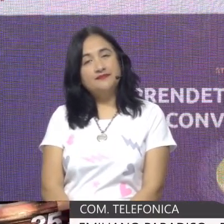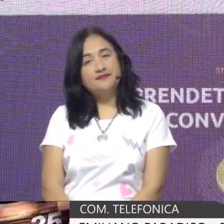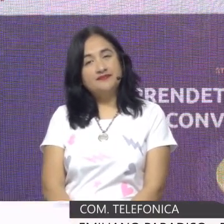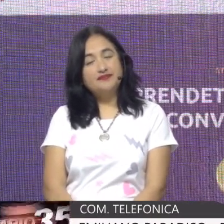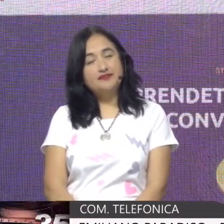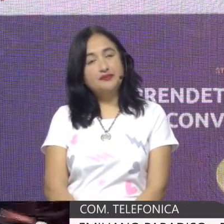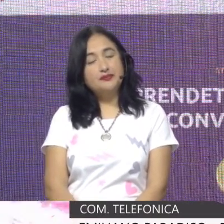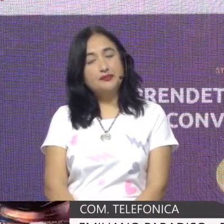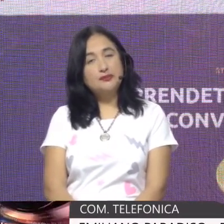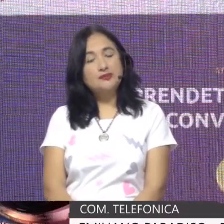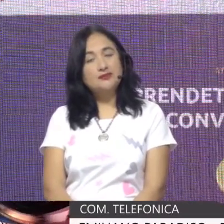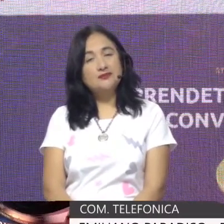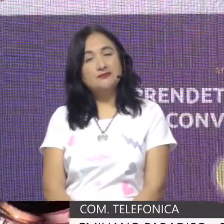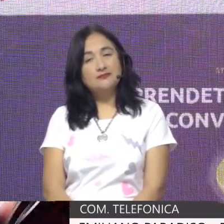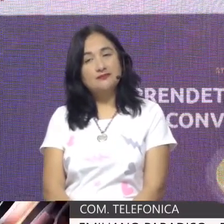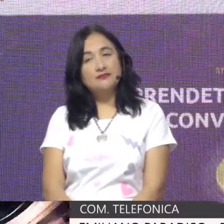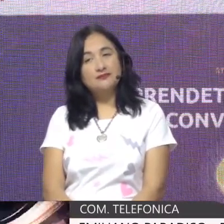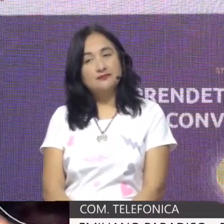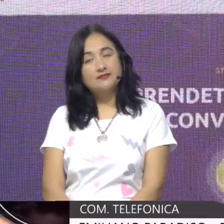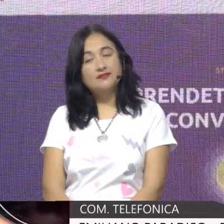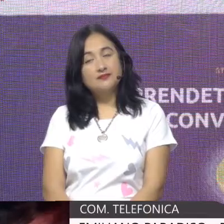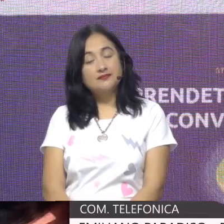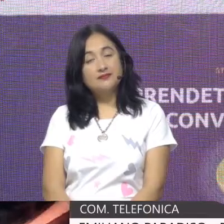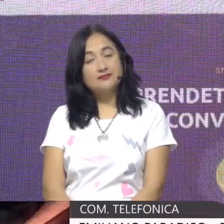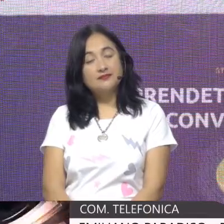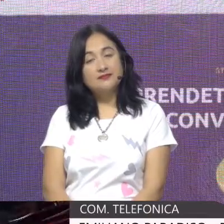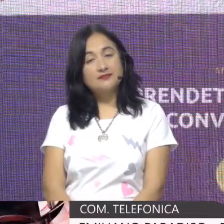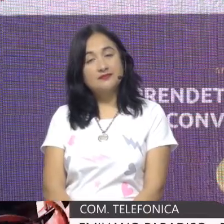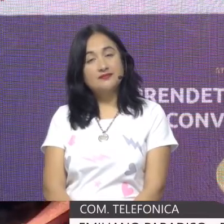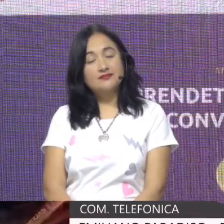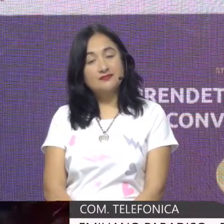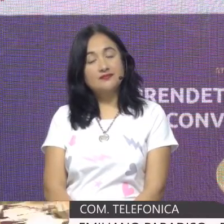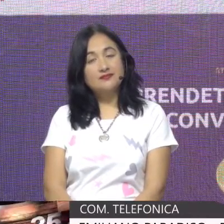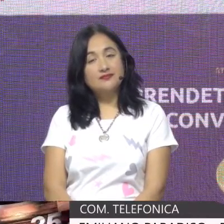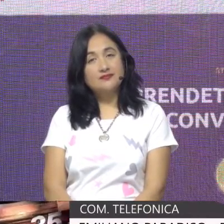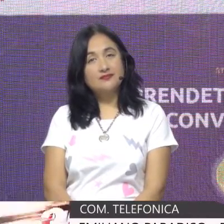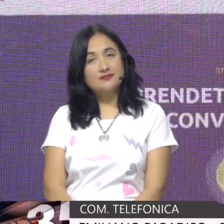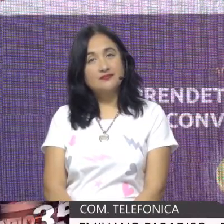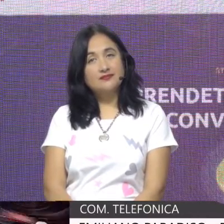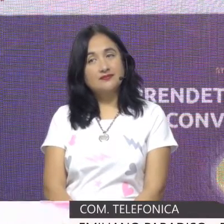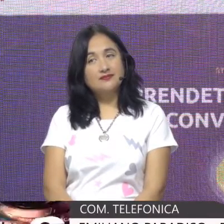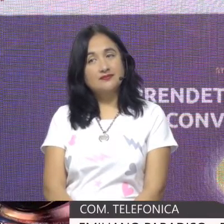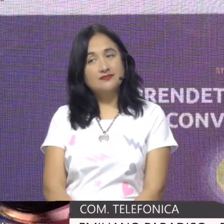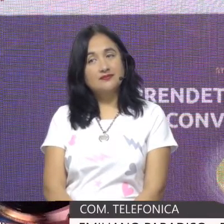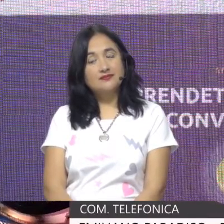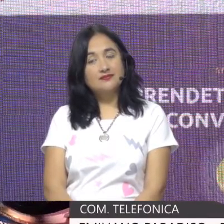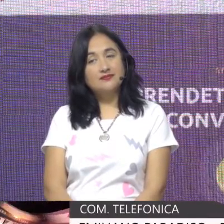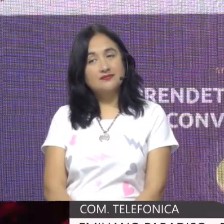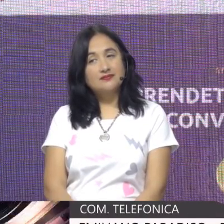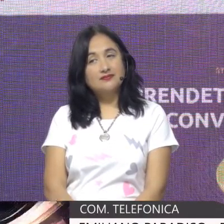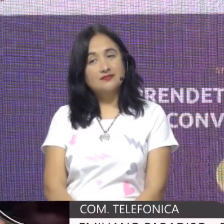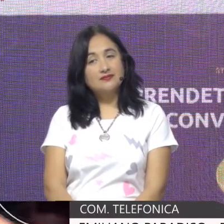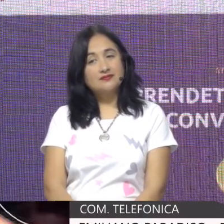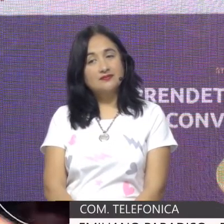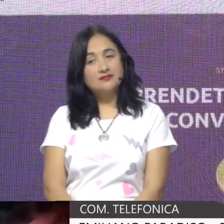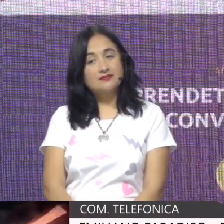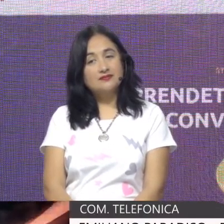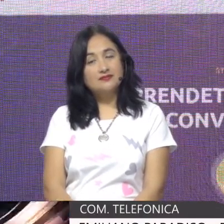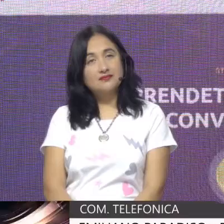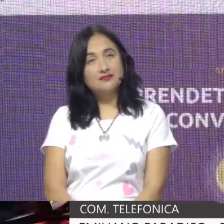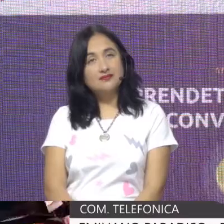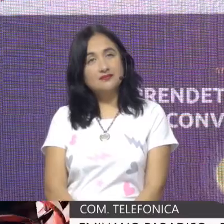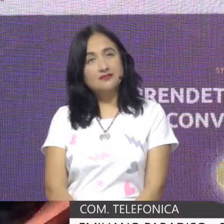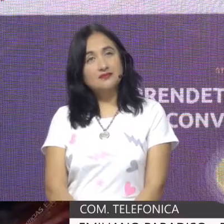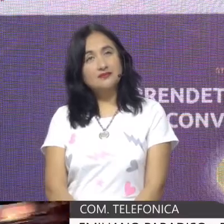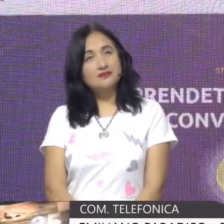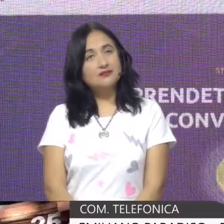lo importante del rol que tiene el joven en un contexto difícil. Digo porque pareciera que por ahí la juventud solamente está